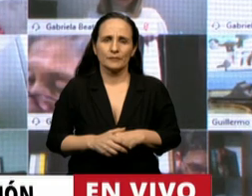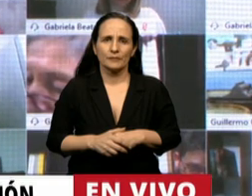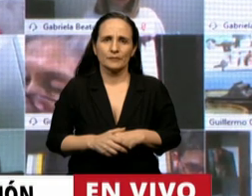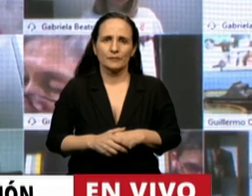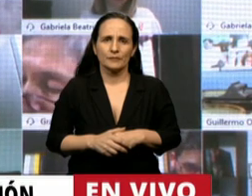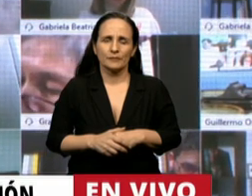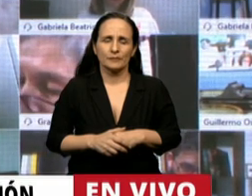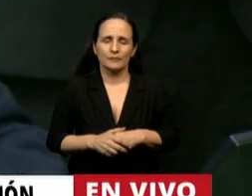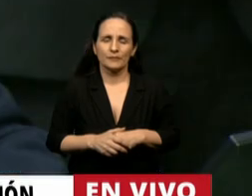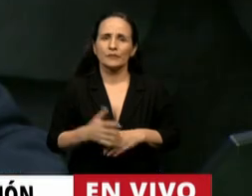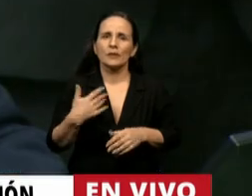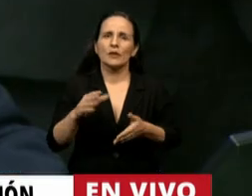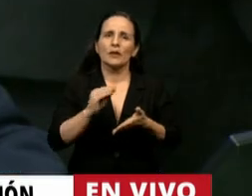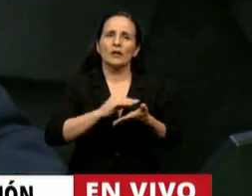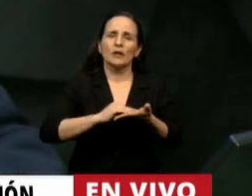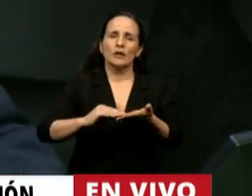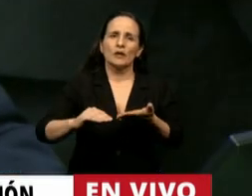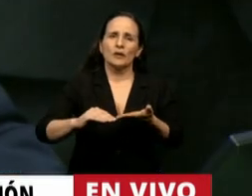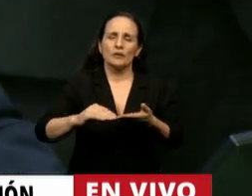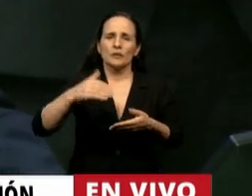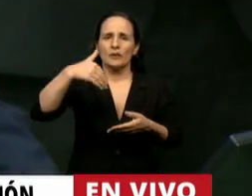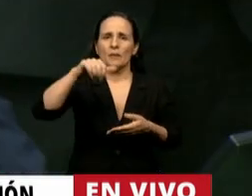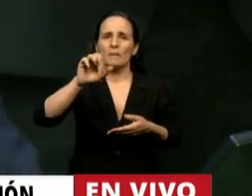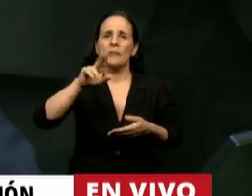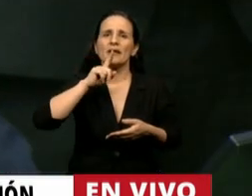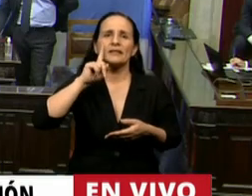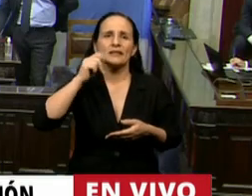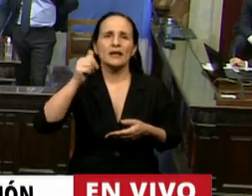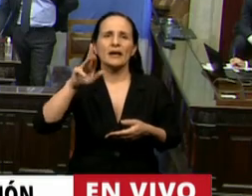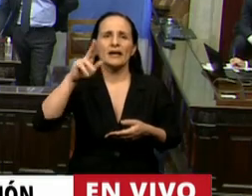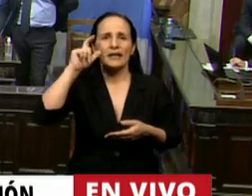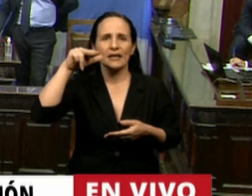arena diputado José Luis marti arena